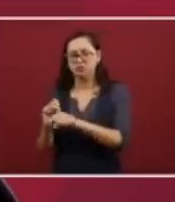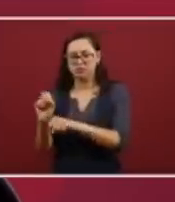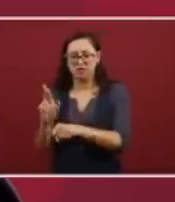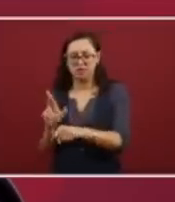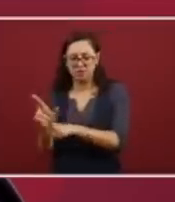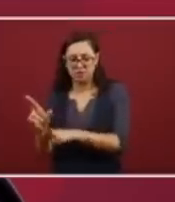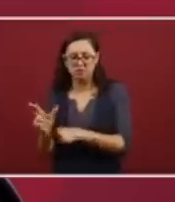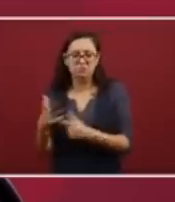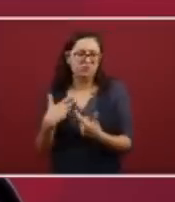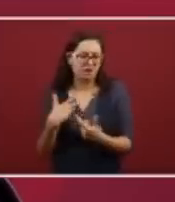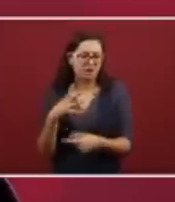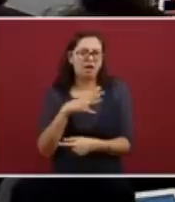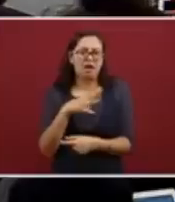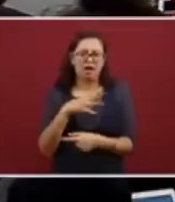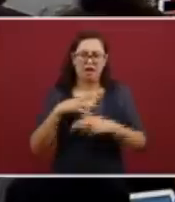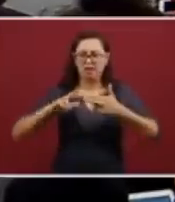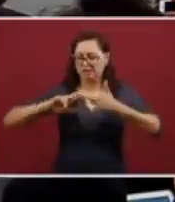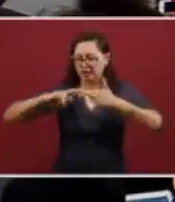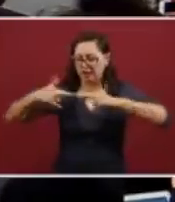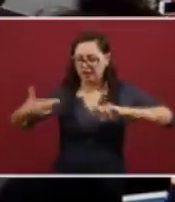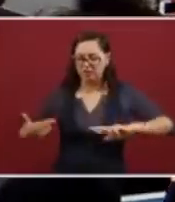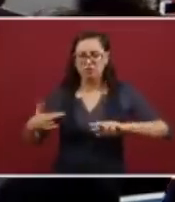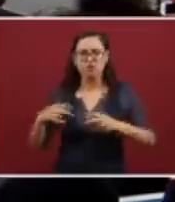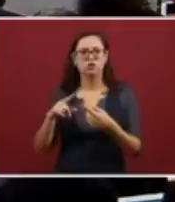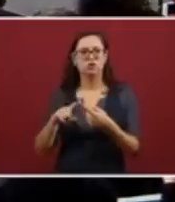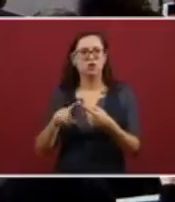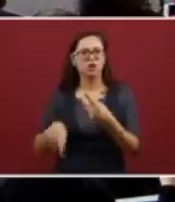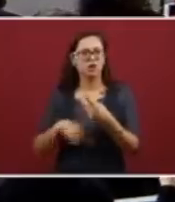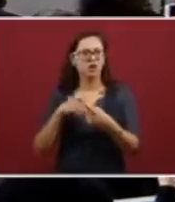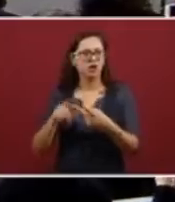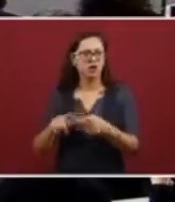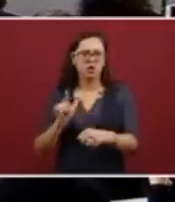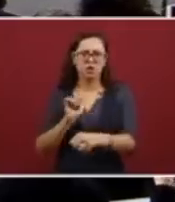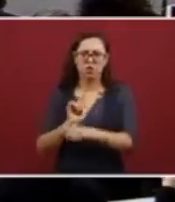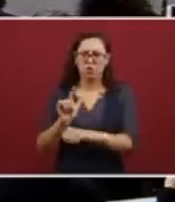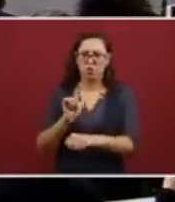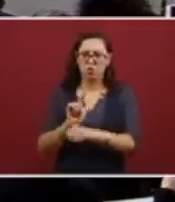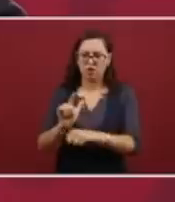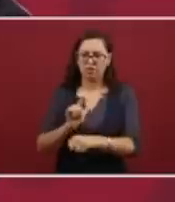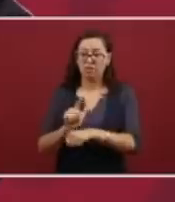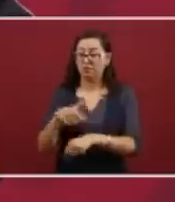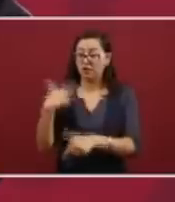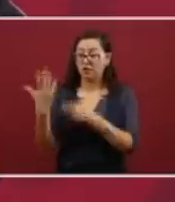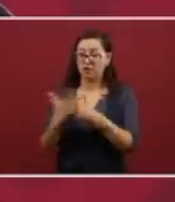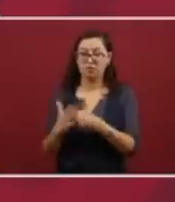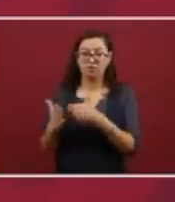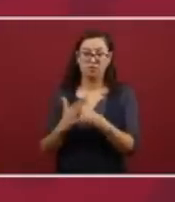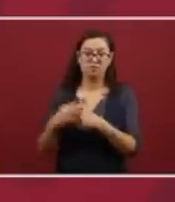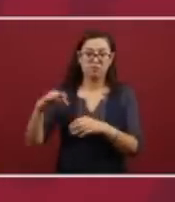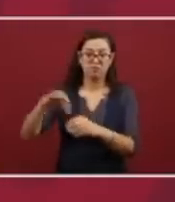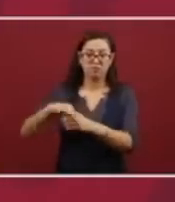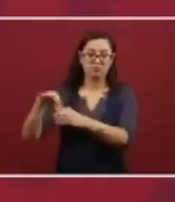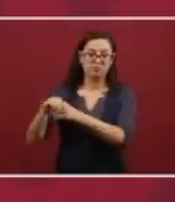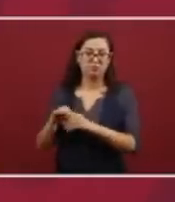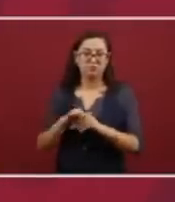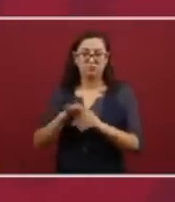relaciones permanentes en guatemala elecciones pronto